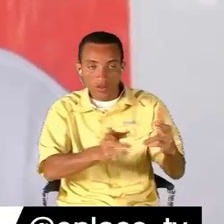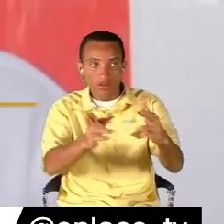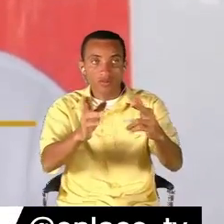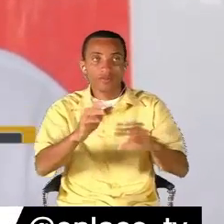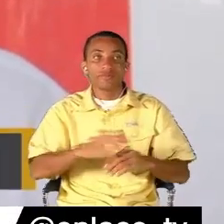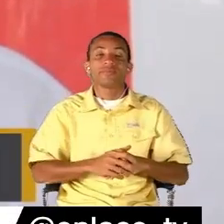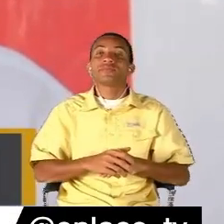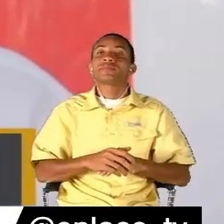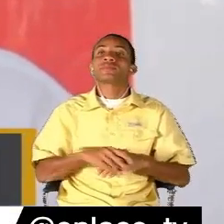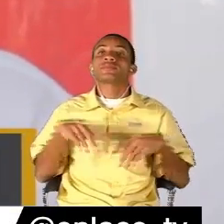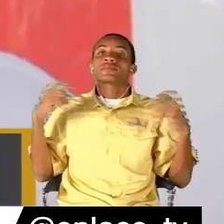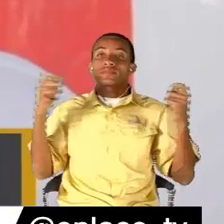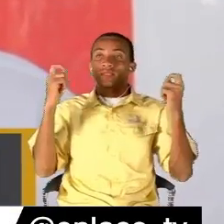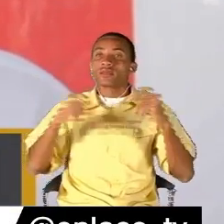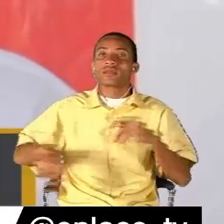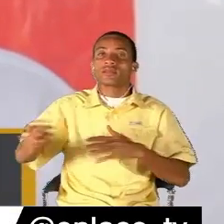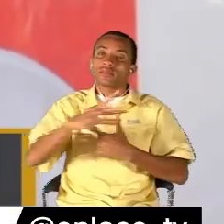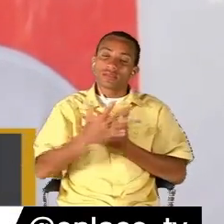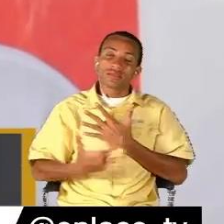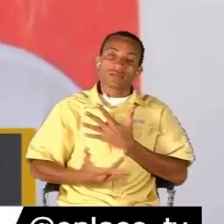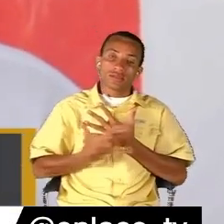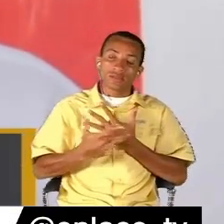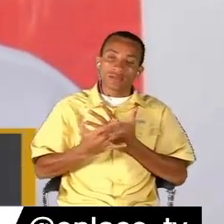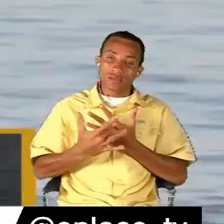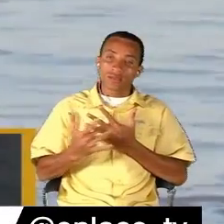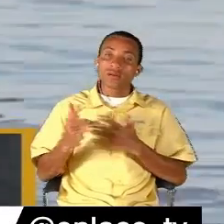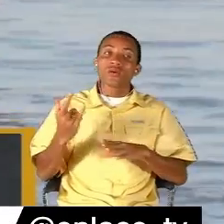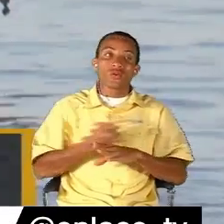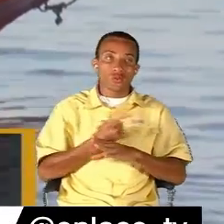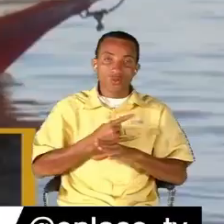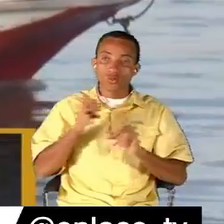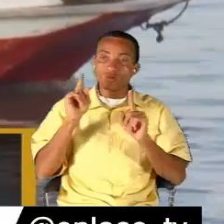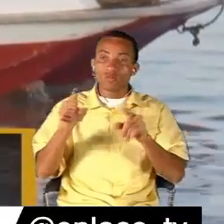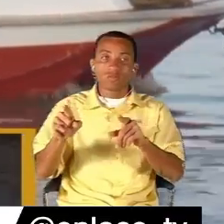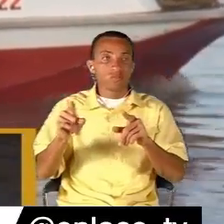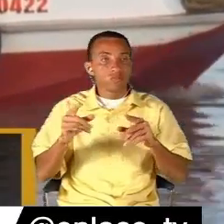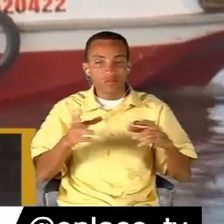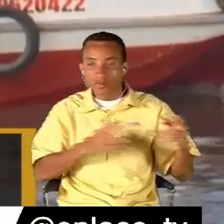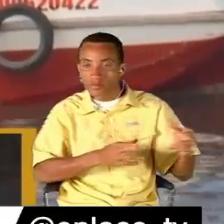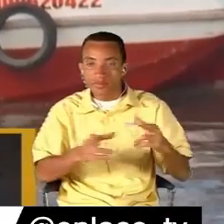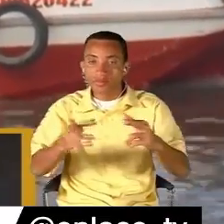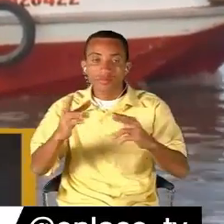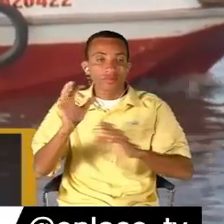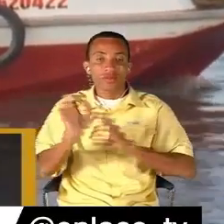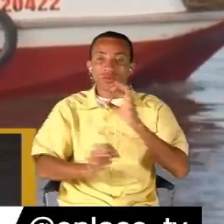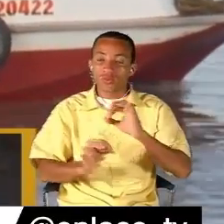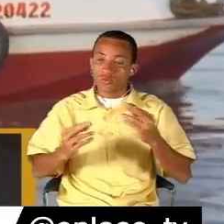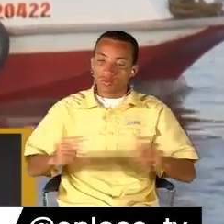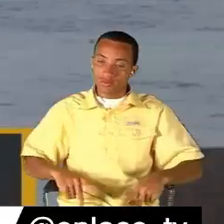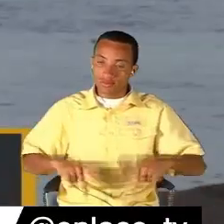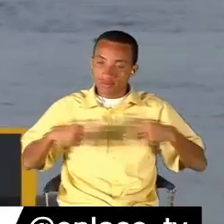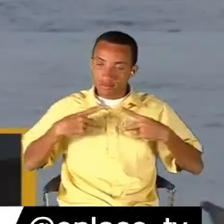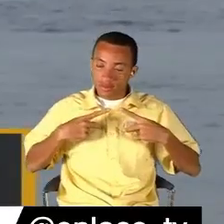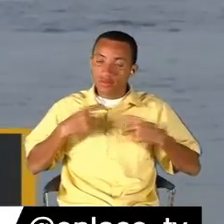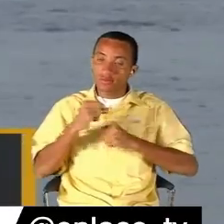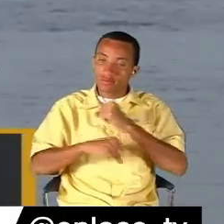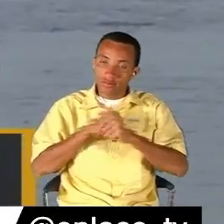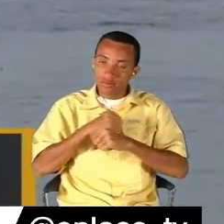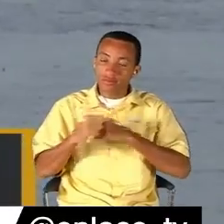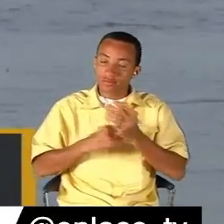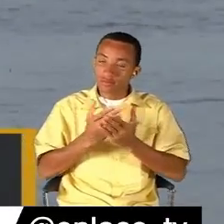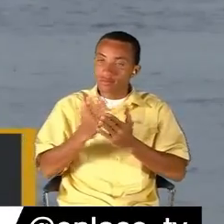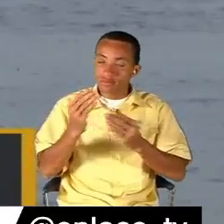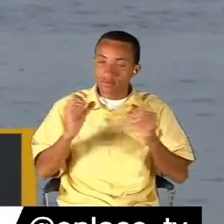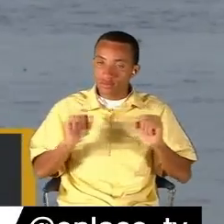campaña orientada a sensibilizar a todos los usuarios del río sobre la importancia de la seguridad para conservación de la vida humana y para garantizar el uso múltiple del río